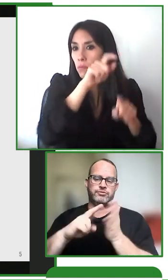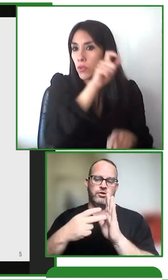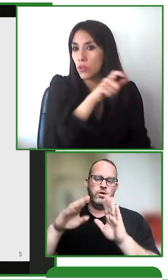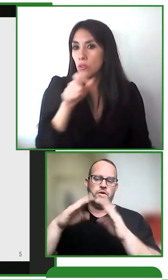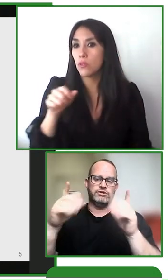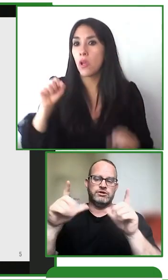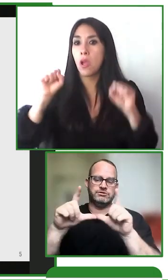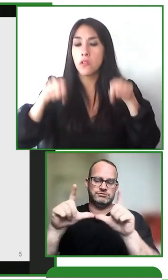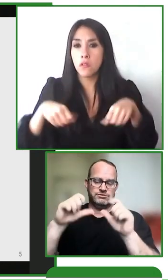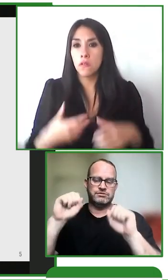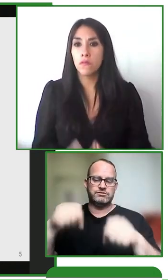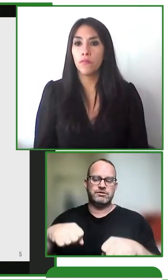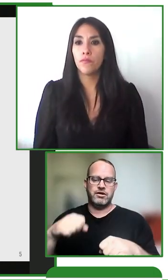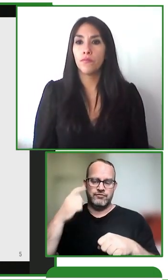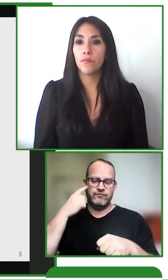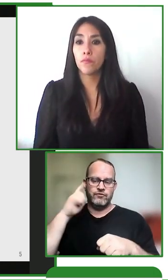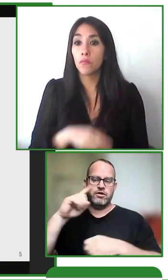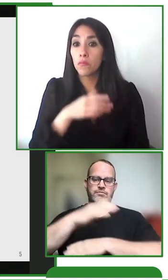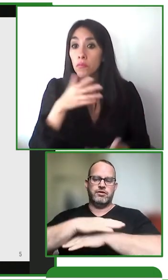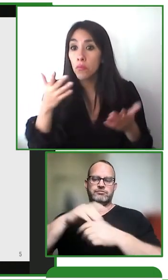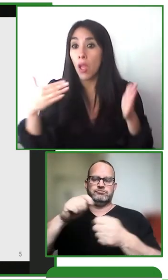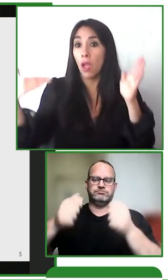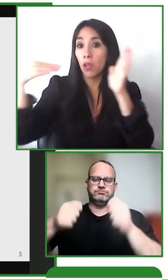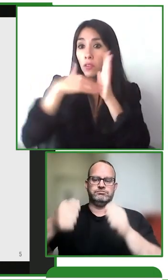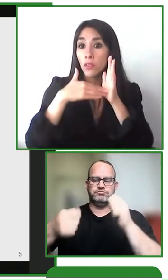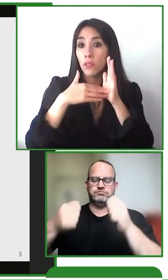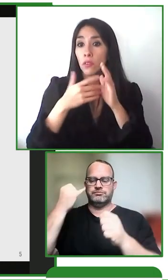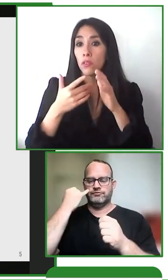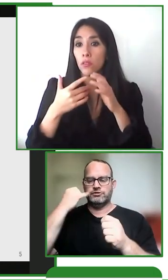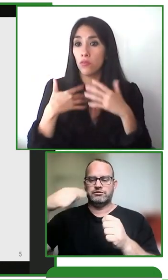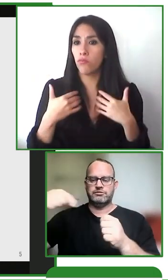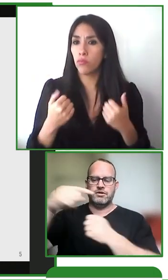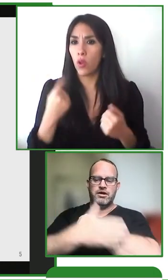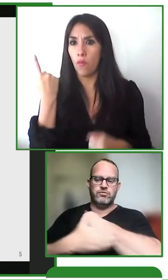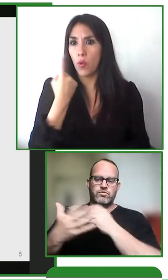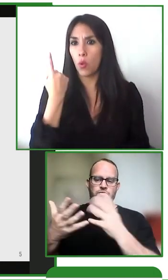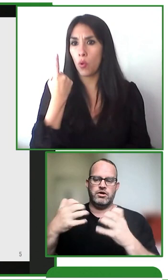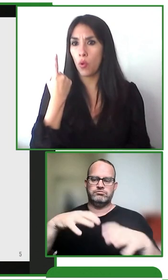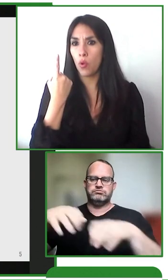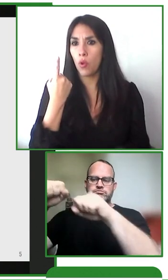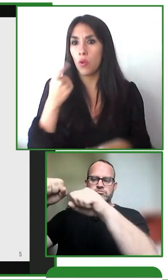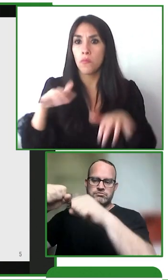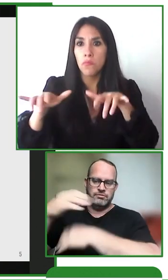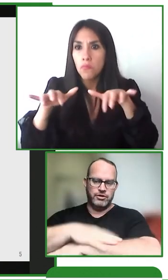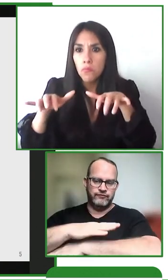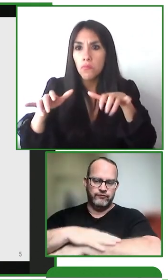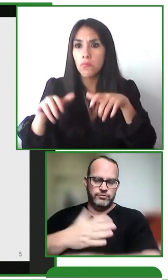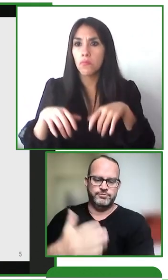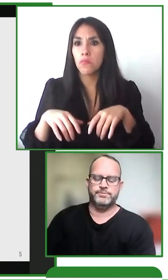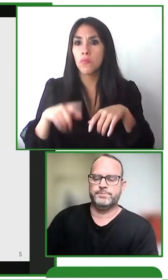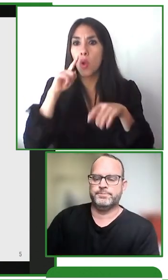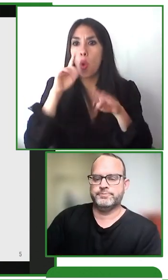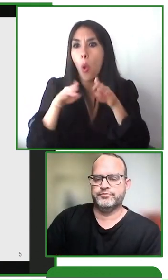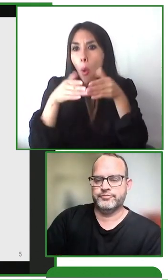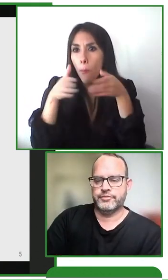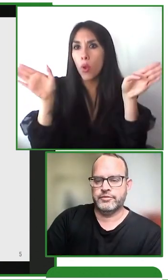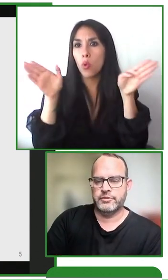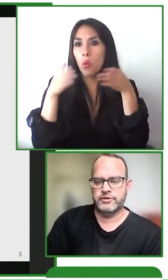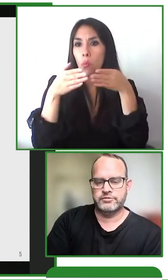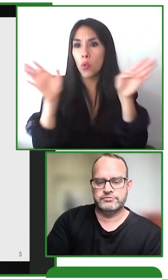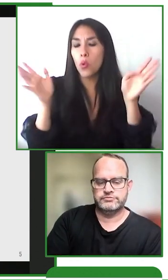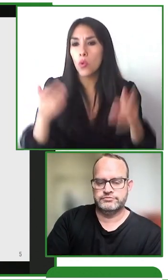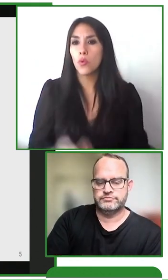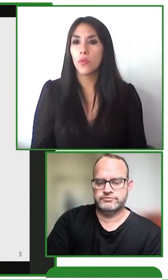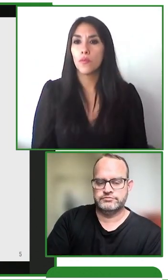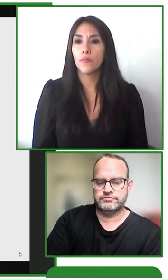hacerlos más autosuficientes. La plataforma es de fuente abierta, por lo tanto, licencias abiertas.